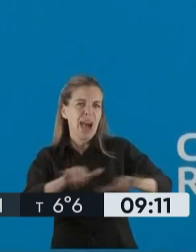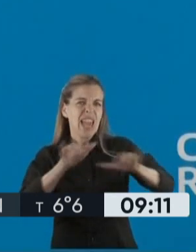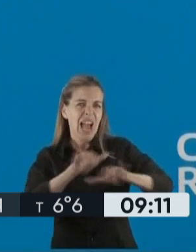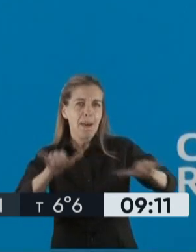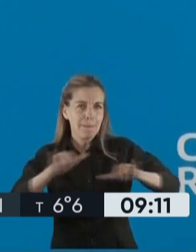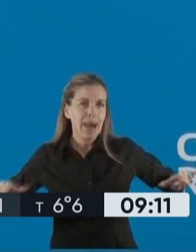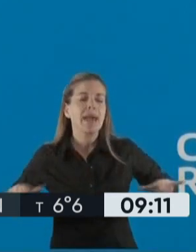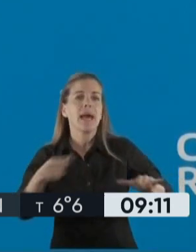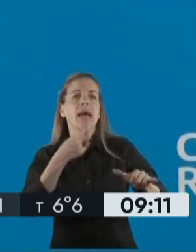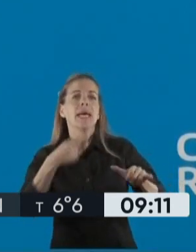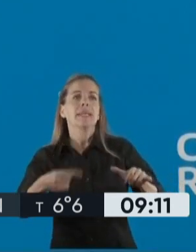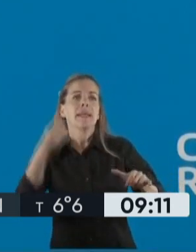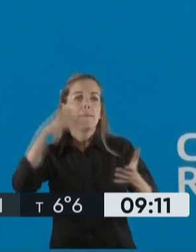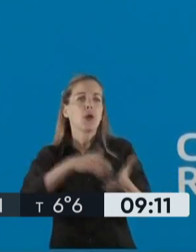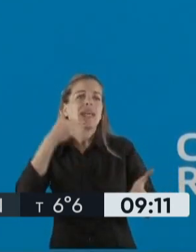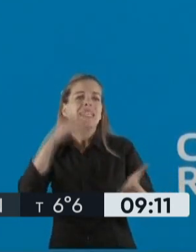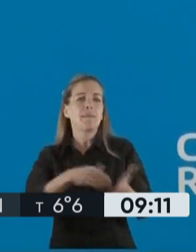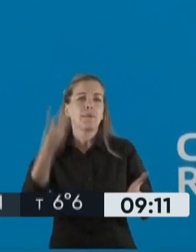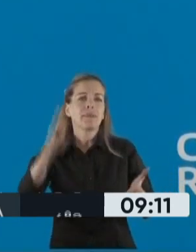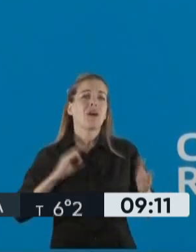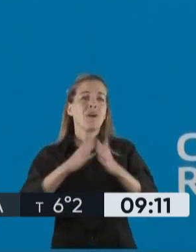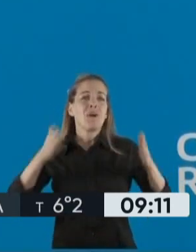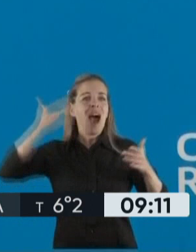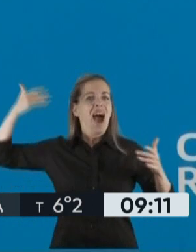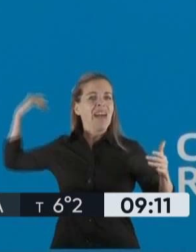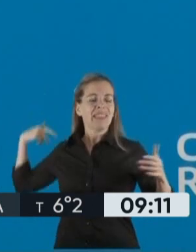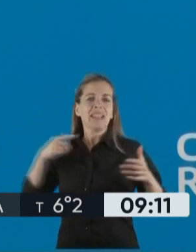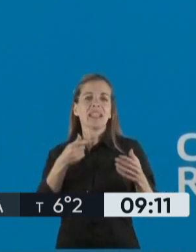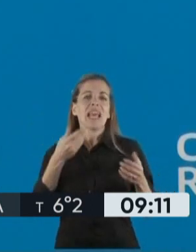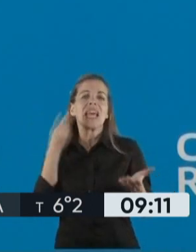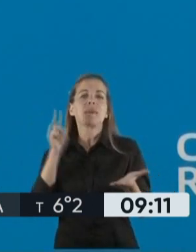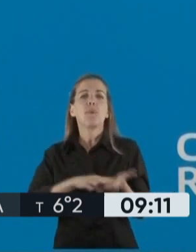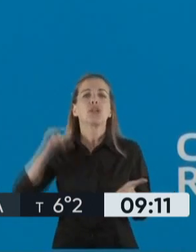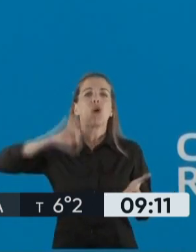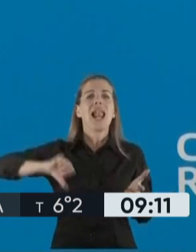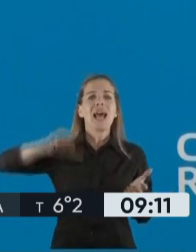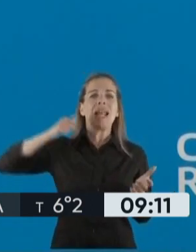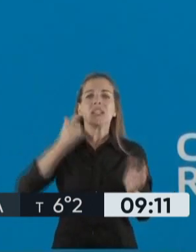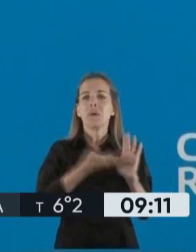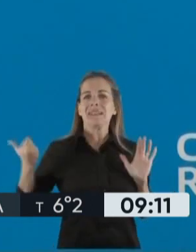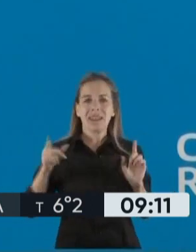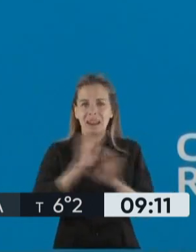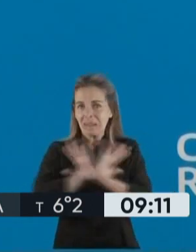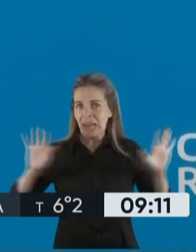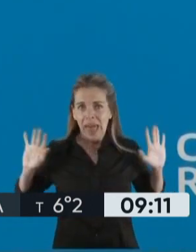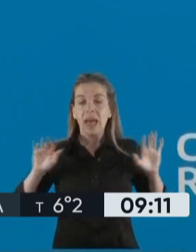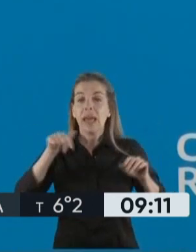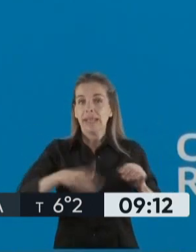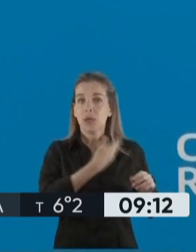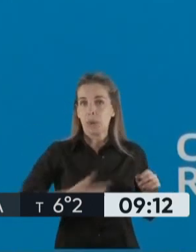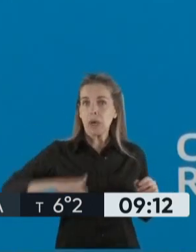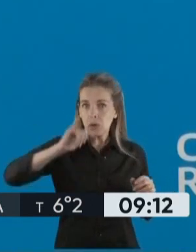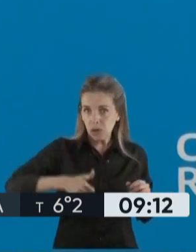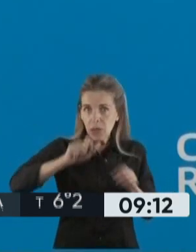ganancia y durante 4 años no hicieron absolutamente nada, este gobierno se comprometió a subir el piso y así sucedió